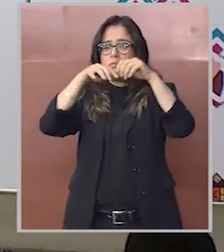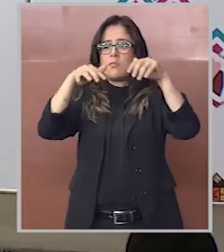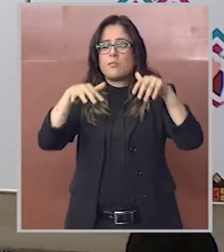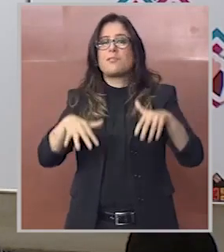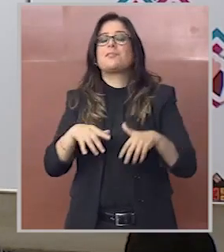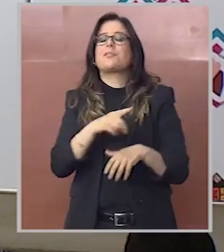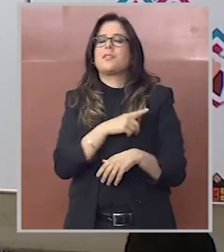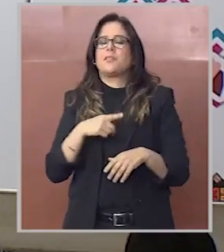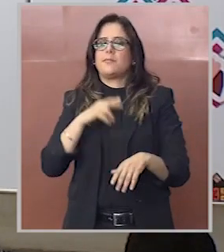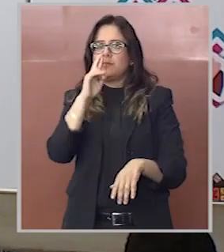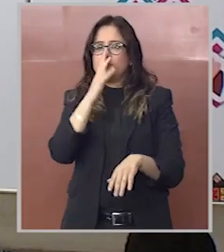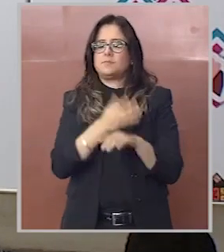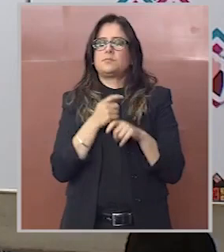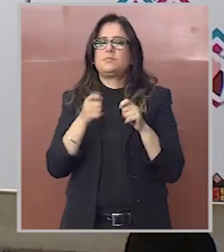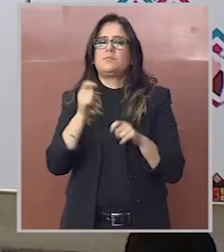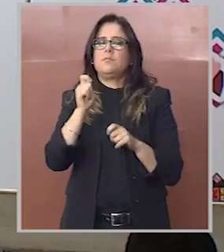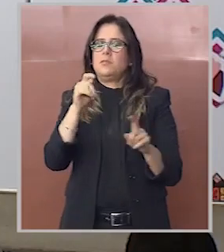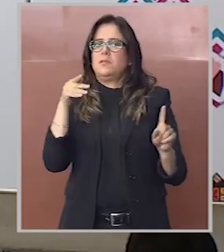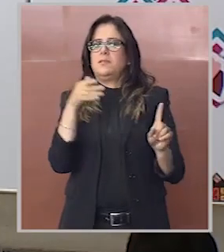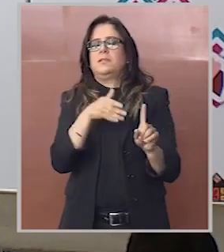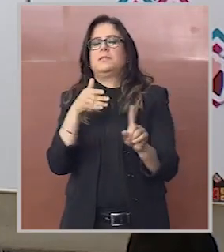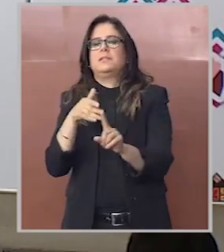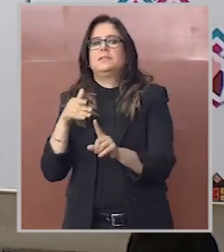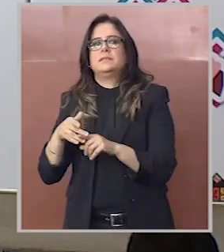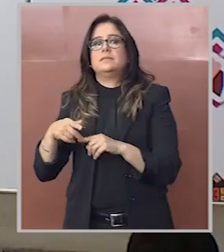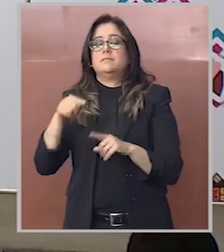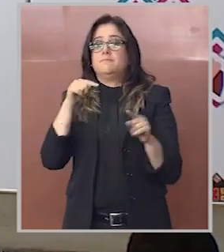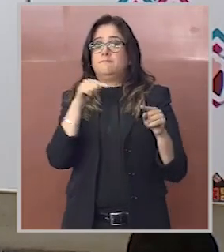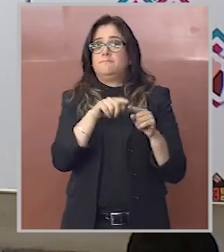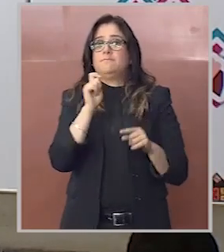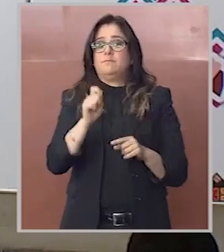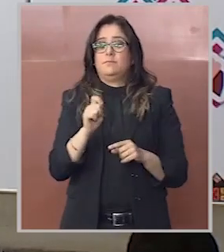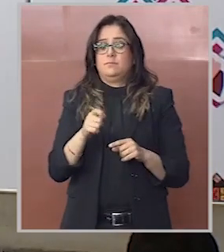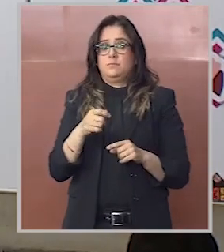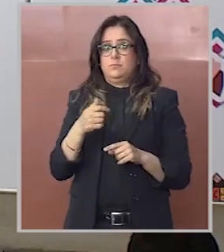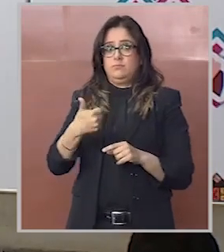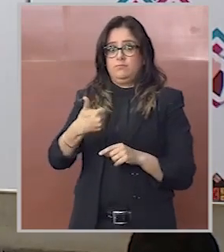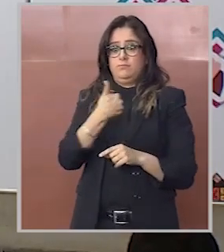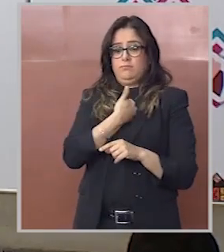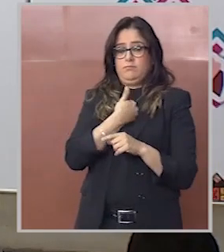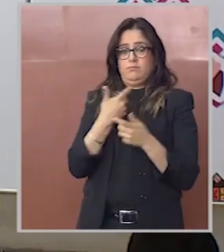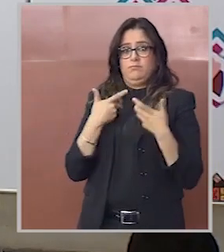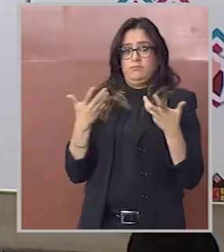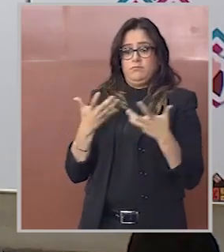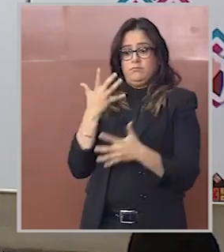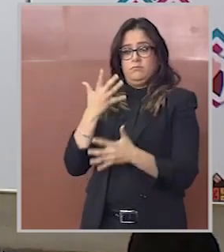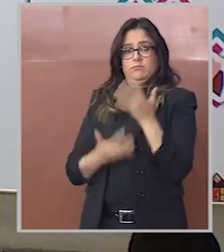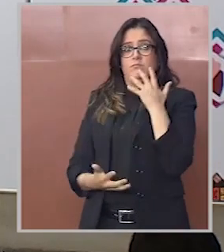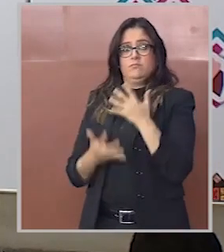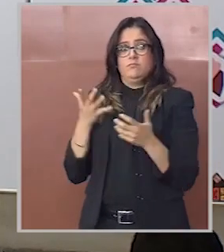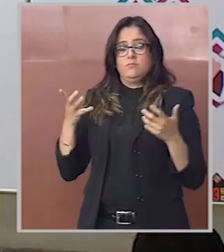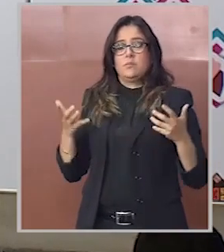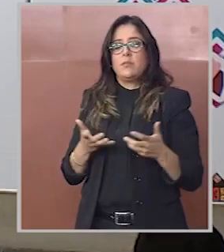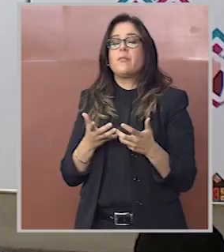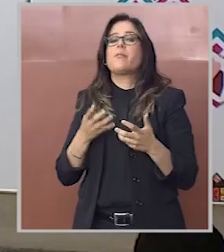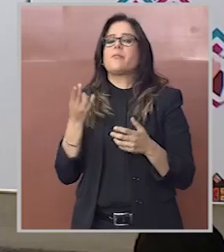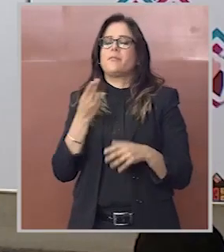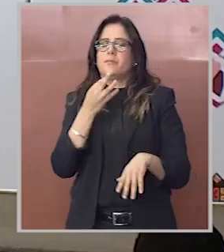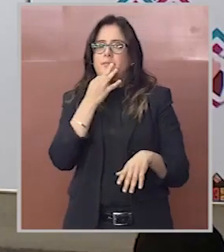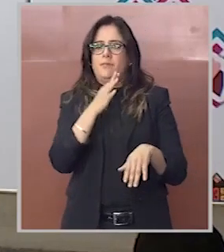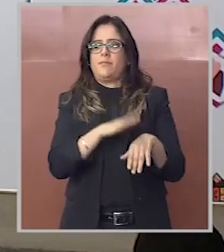su carácter autónomo requiere también una llamada Clara de atención en esa tarea pero también